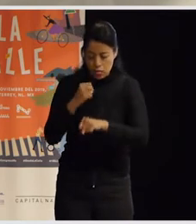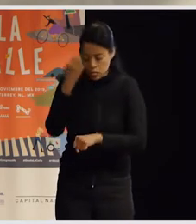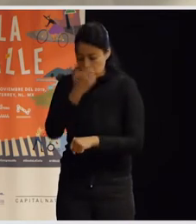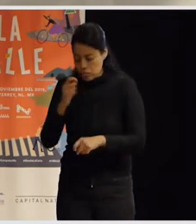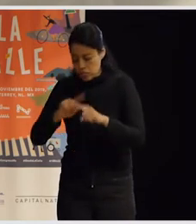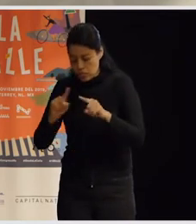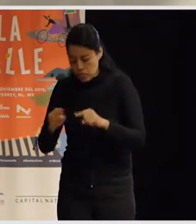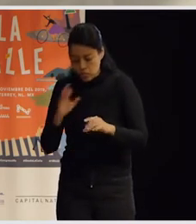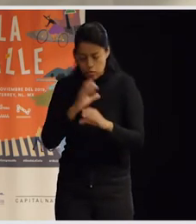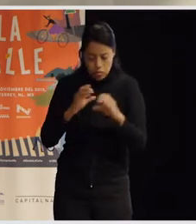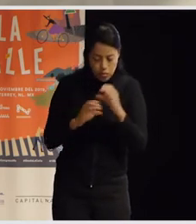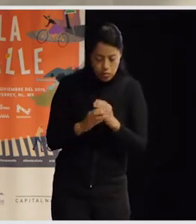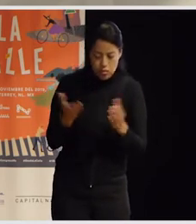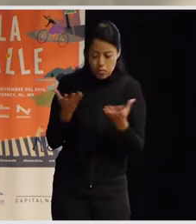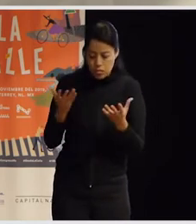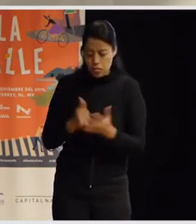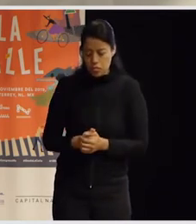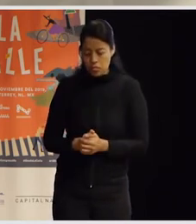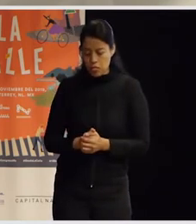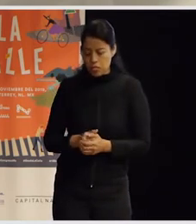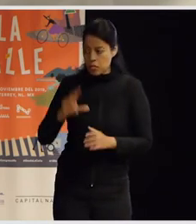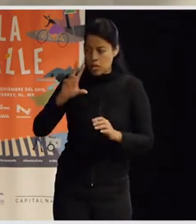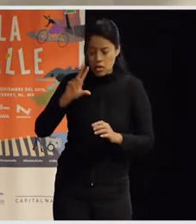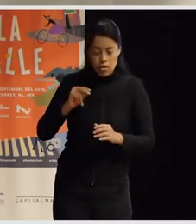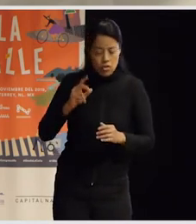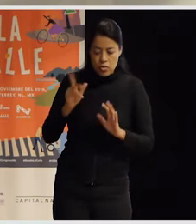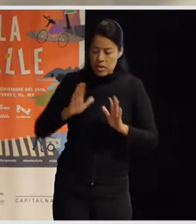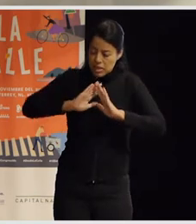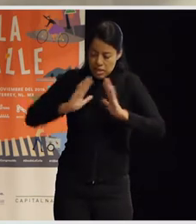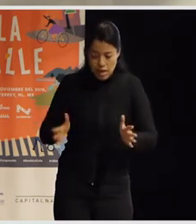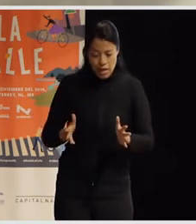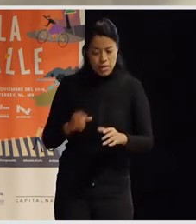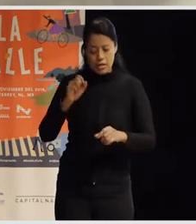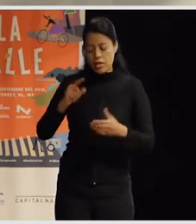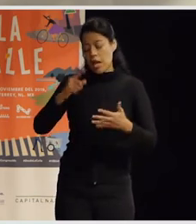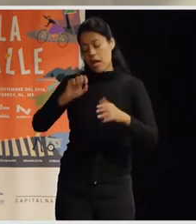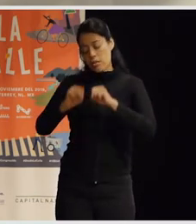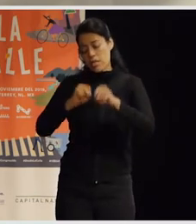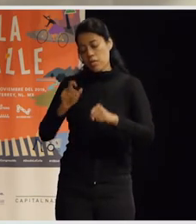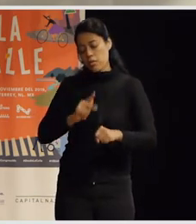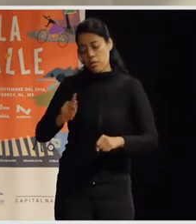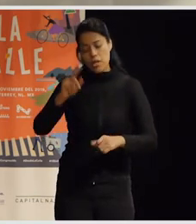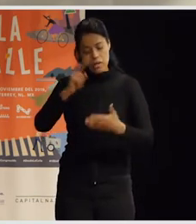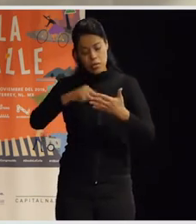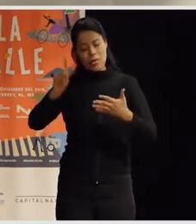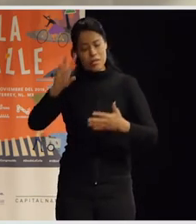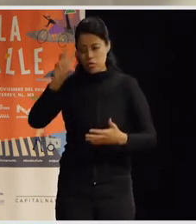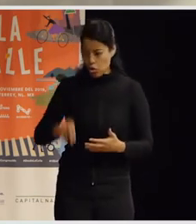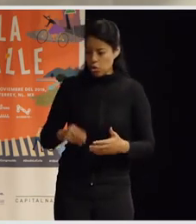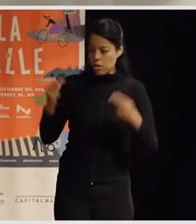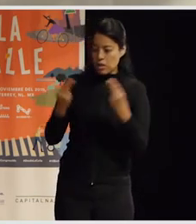acciones y les hemos dicho que que no es ya tengo el sistema dice pública tengo palomita no tienen que generar muchas acciones para que realmente